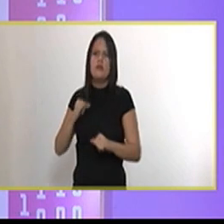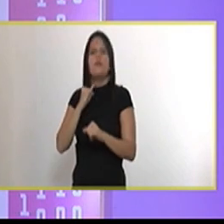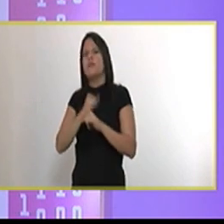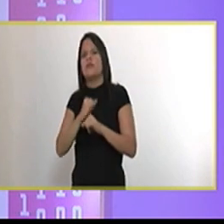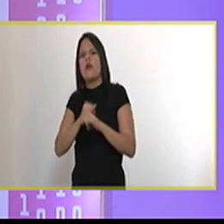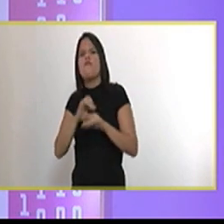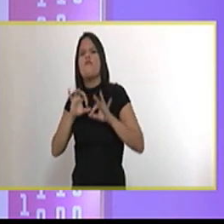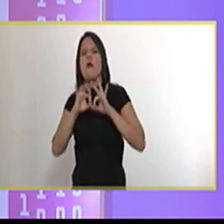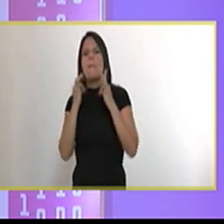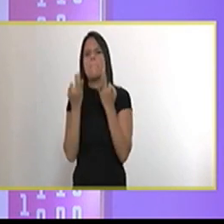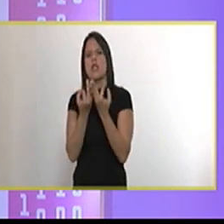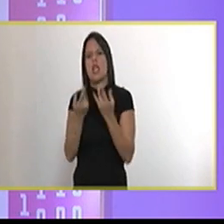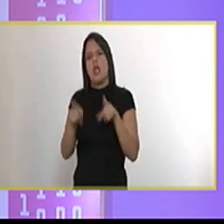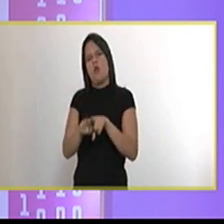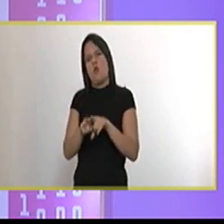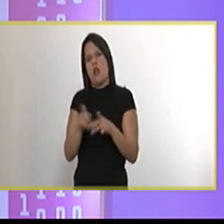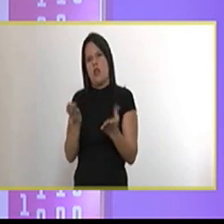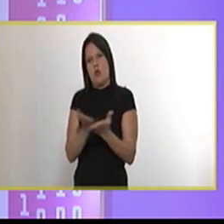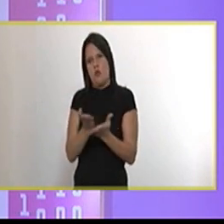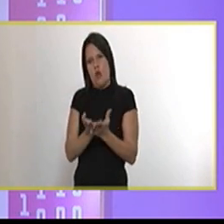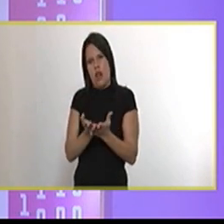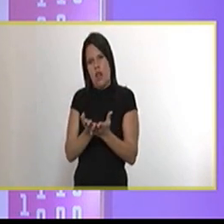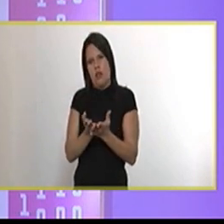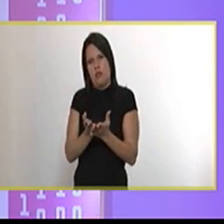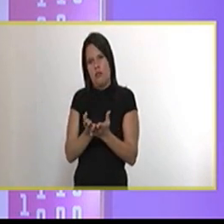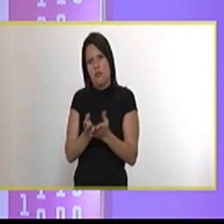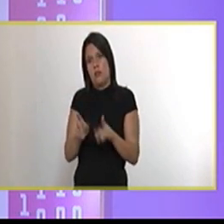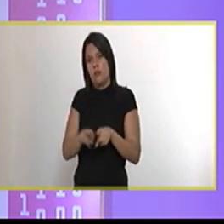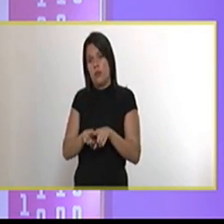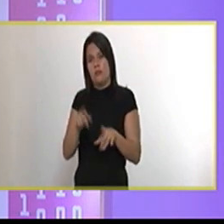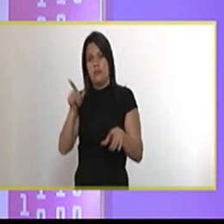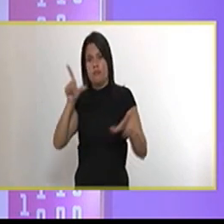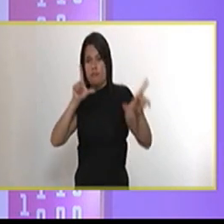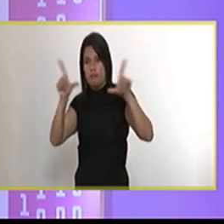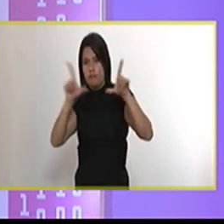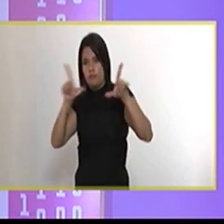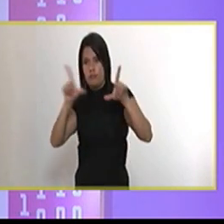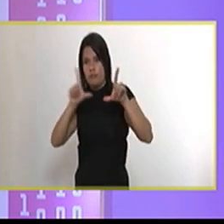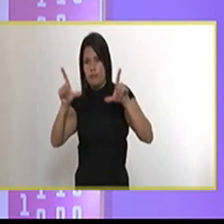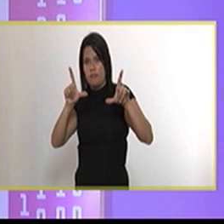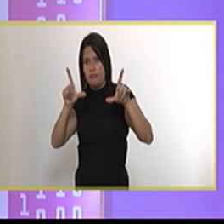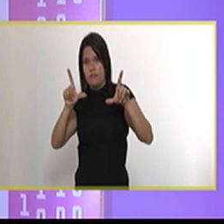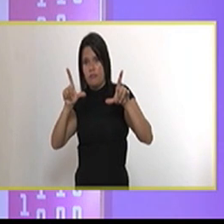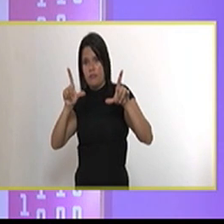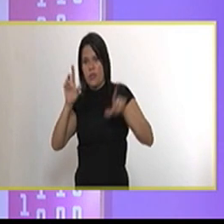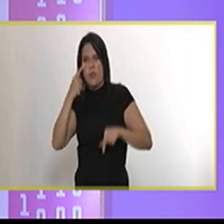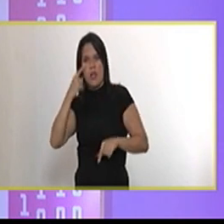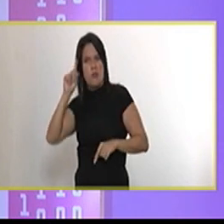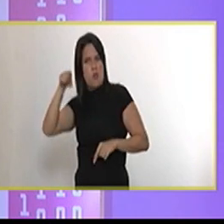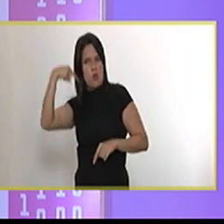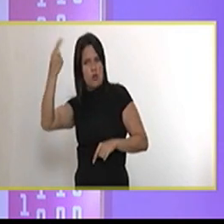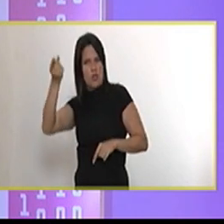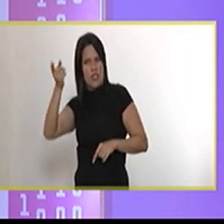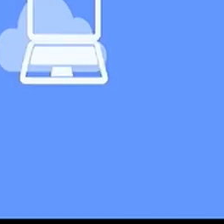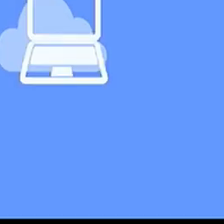de Cada Familia Una Escuela, así como también en su programa de televisión. Será entonces hasta una próxima